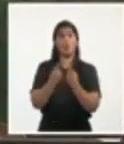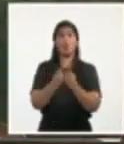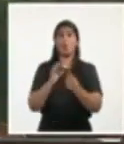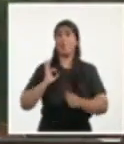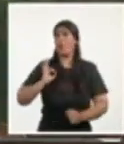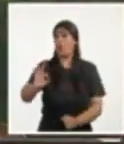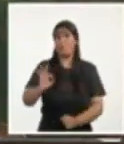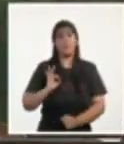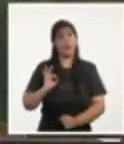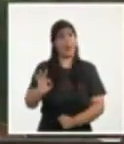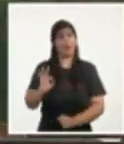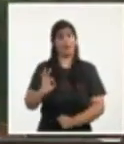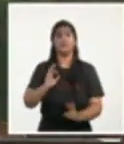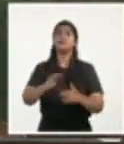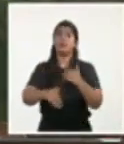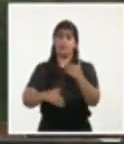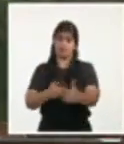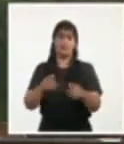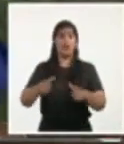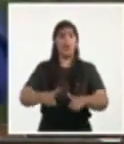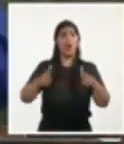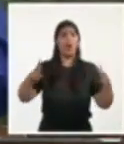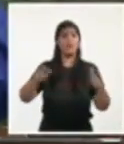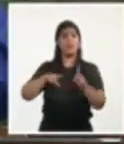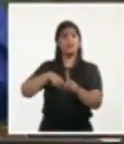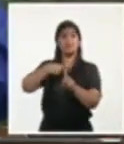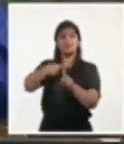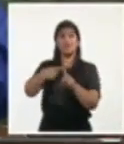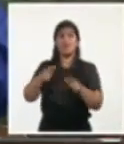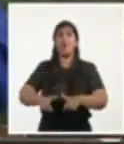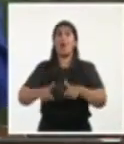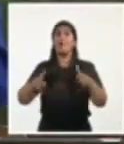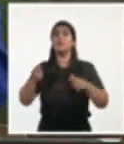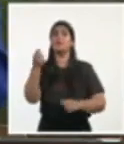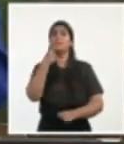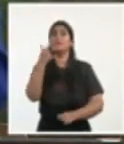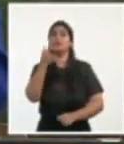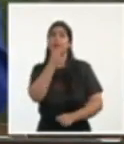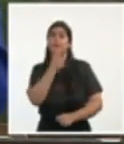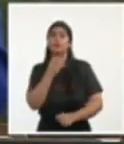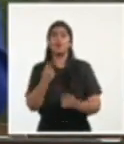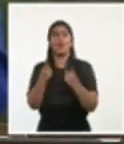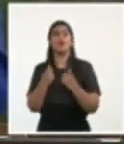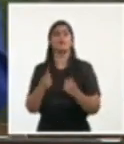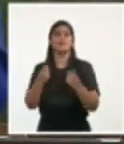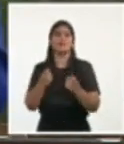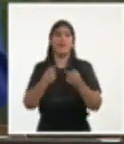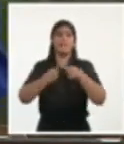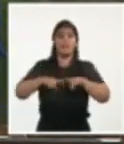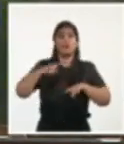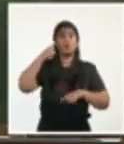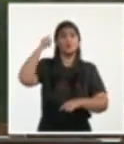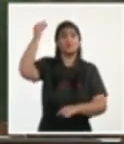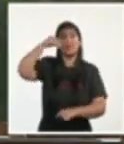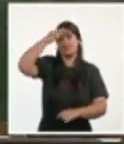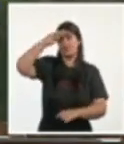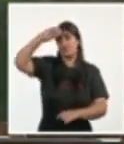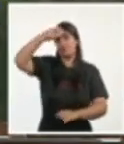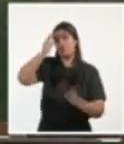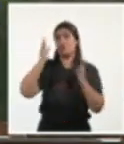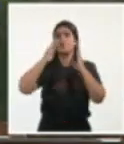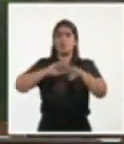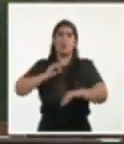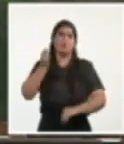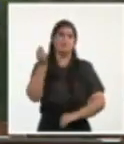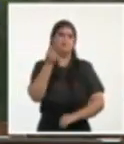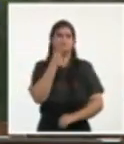más enfermos, entonces también hay más consumo de medicamentos, reconociendo ya las carencias y los déficits que tenemos en medicamentos. Por lo tanto,